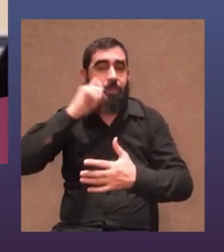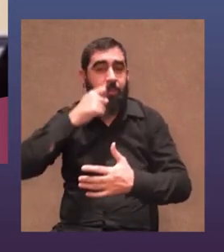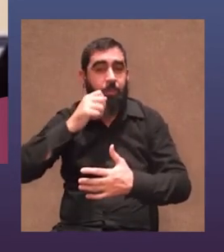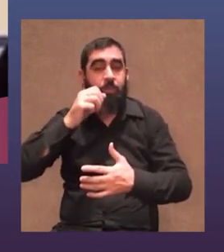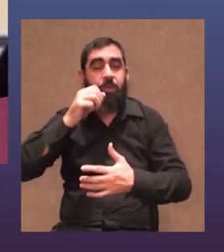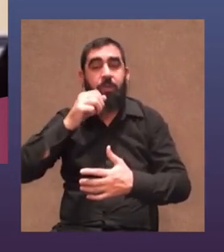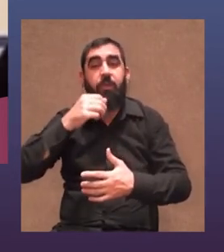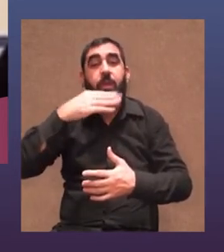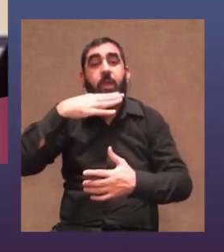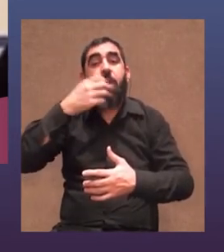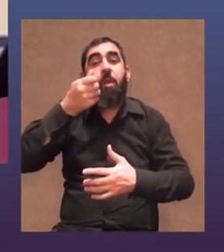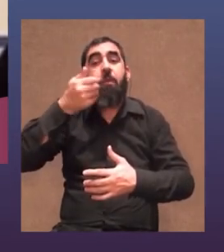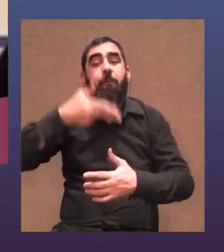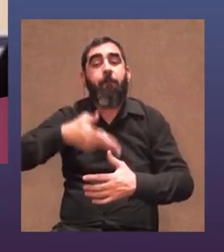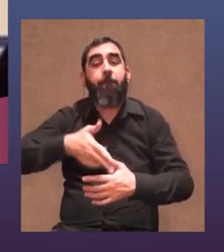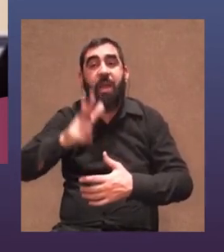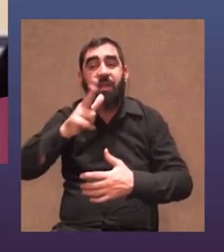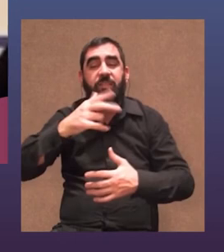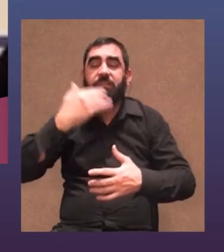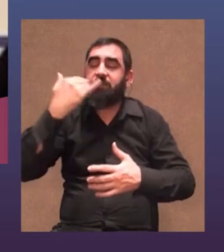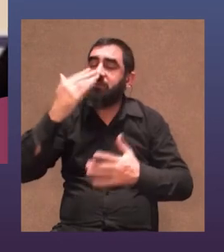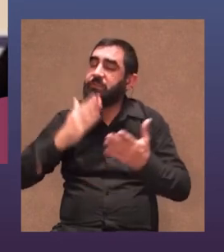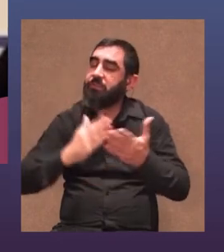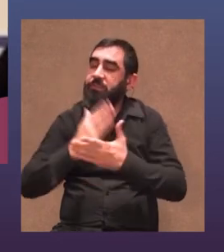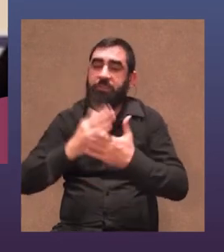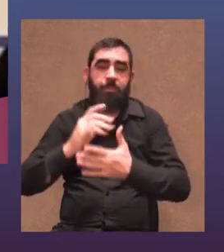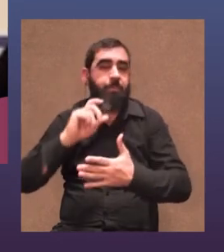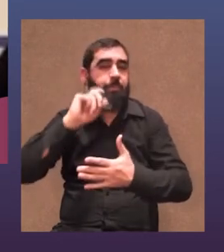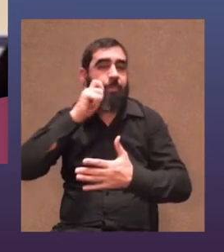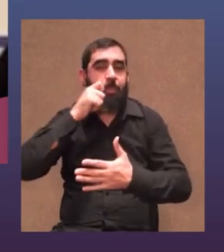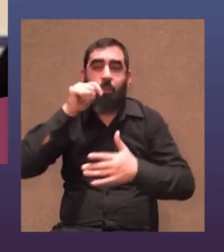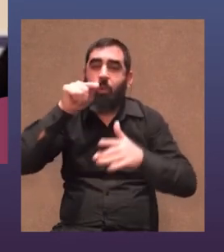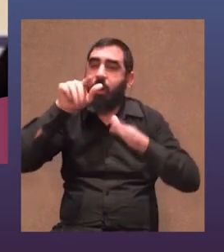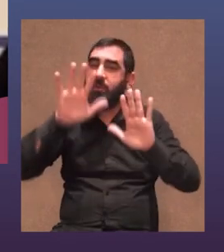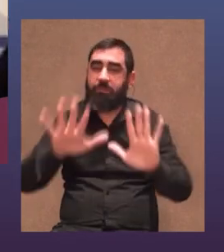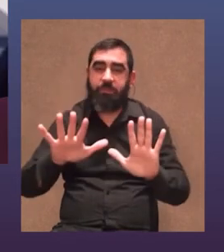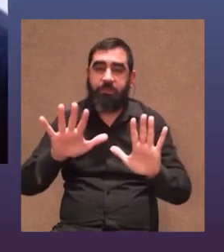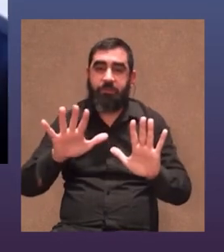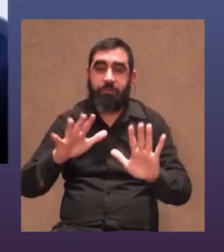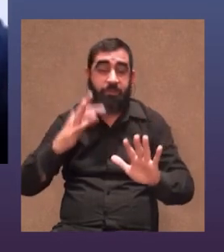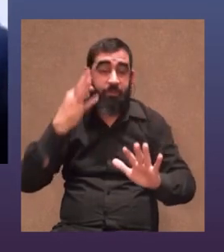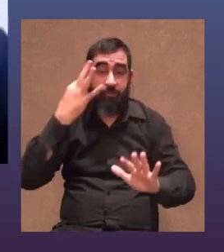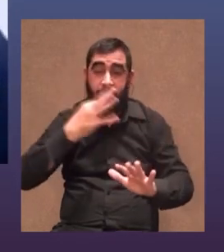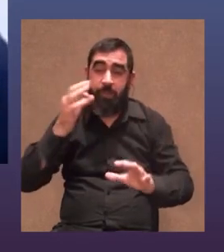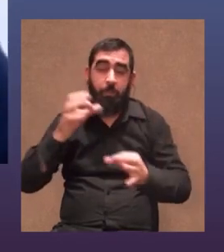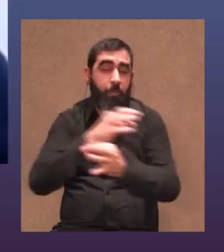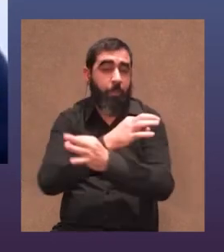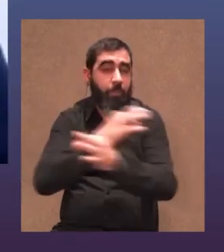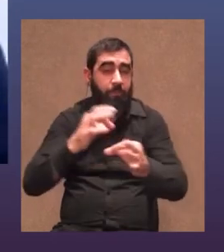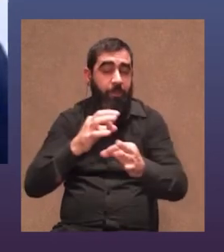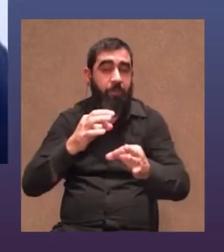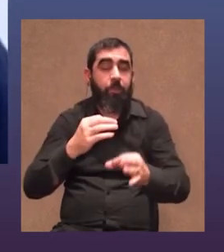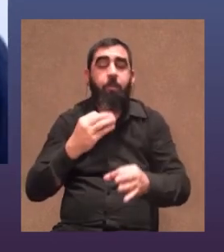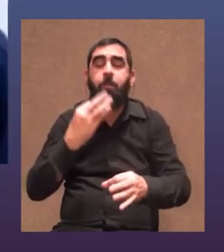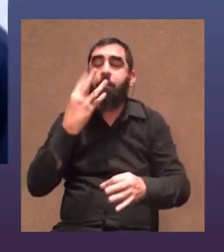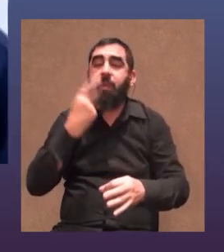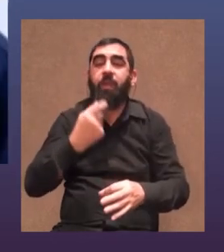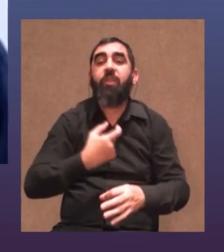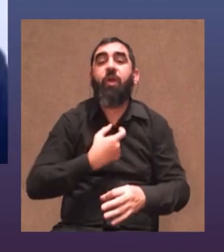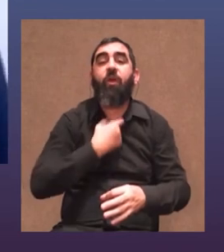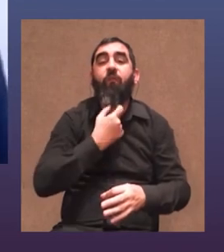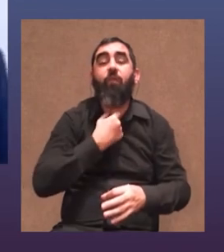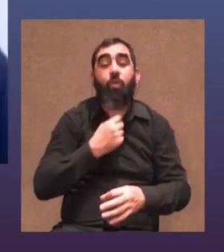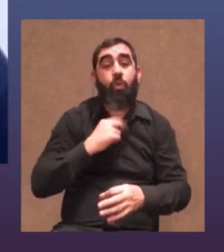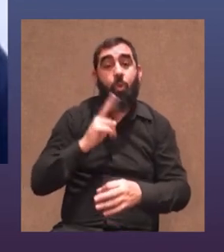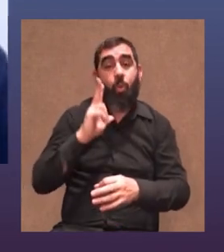Parece muy cliché, por algo son que seguimos tocando esta música, estos compositores después de tantos años. Me conmueve mucho la voz humana, creo